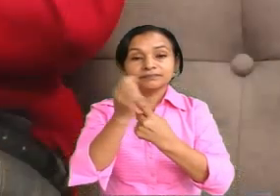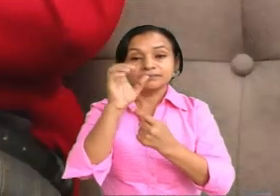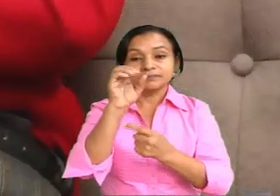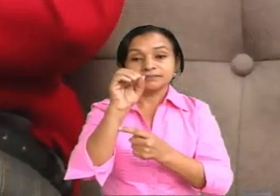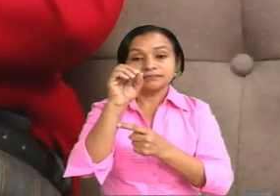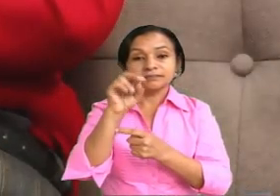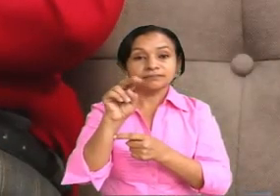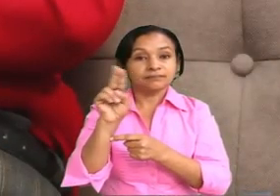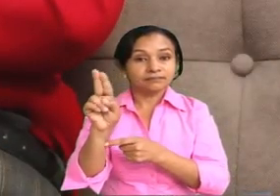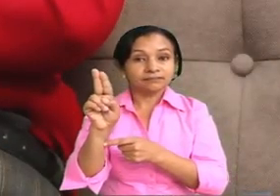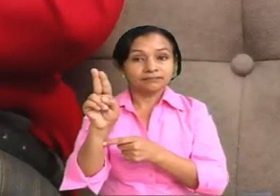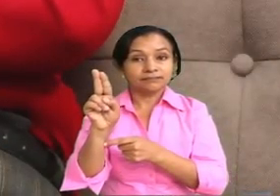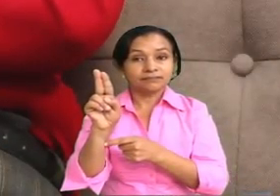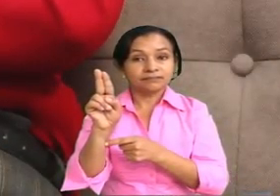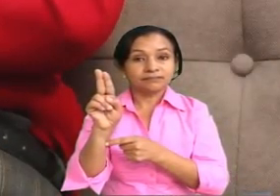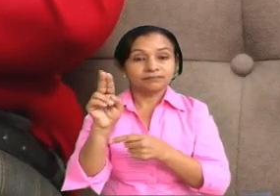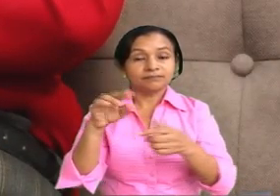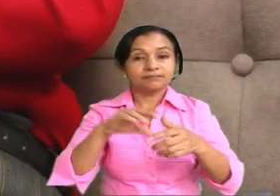Unidas,